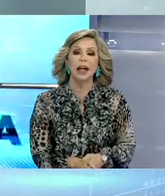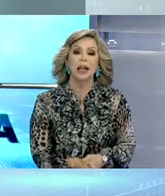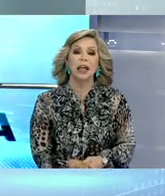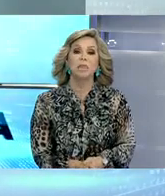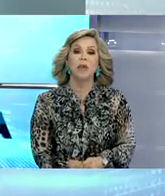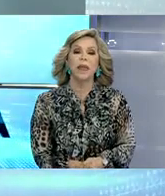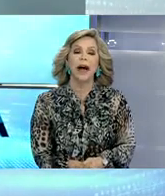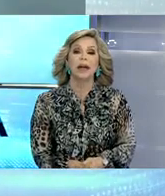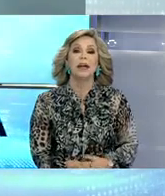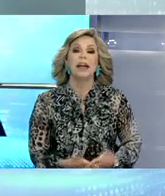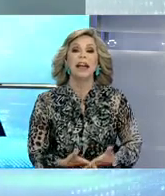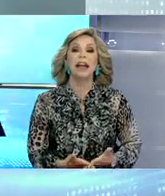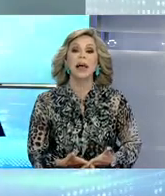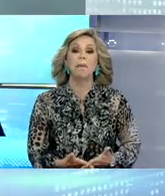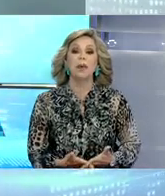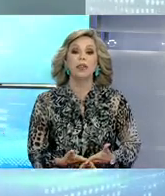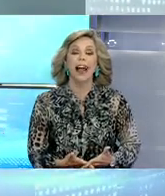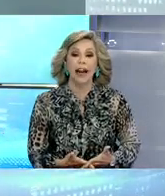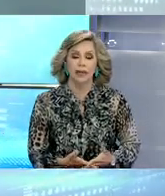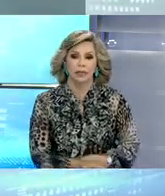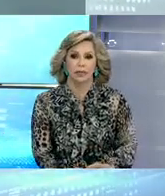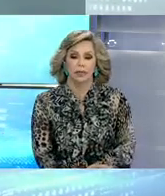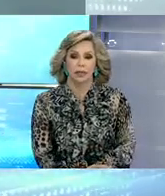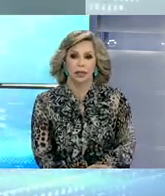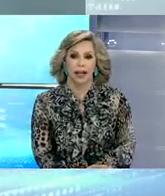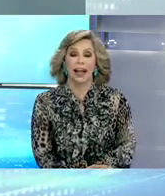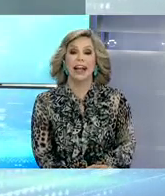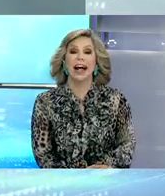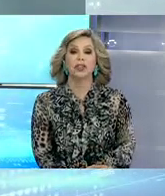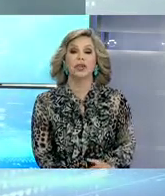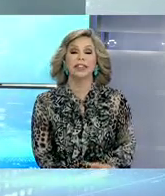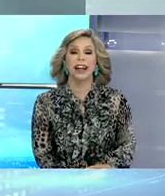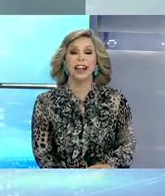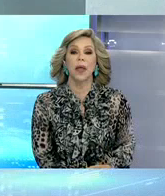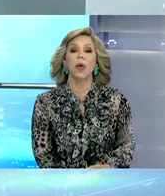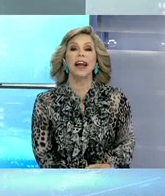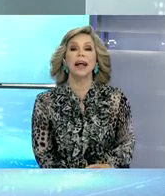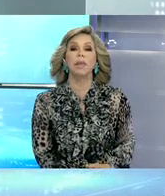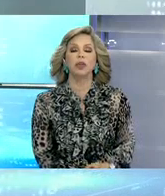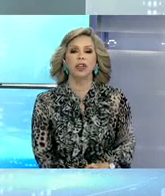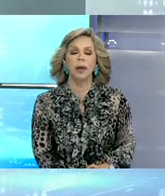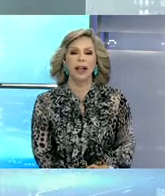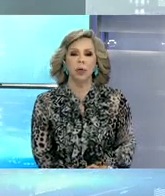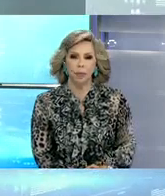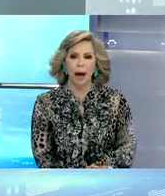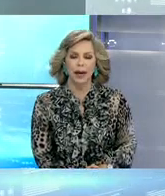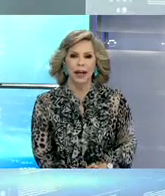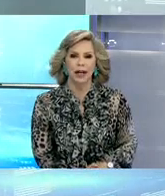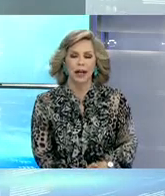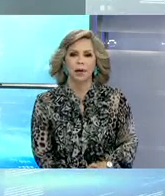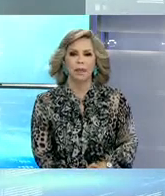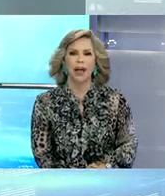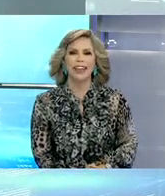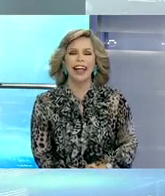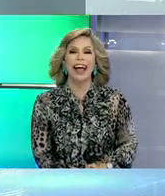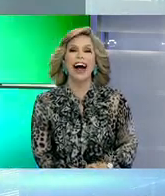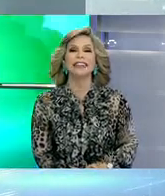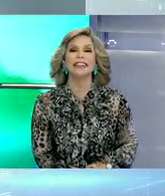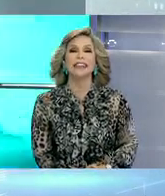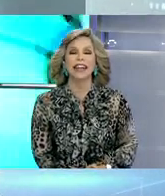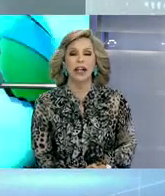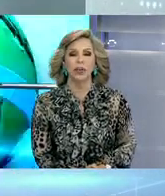vuelta y pueda responder en el caso de ser hallado responsable y culpable por